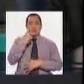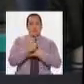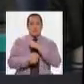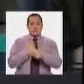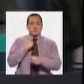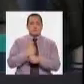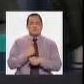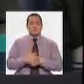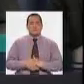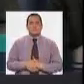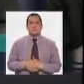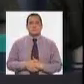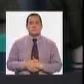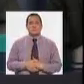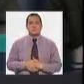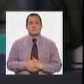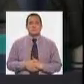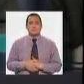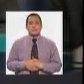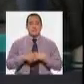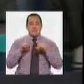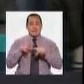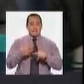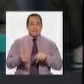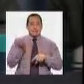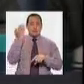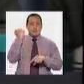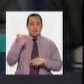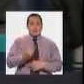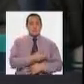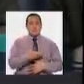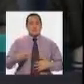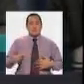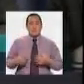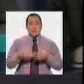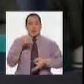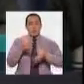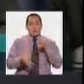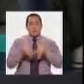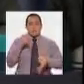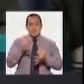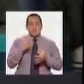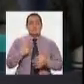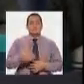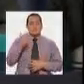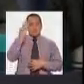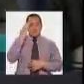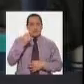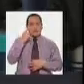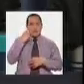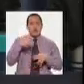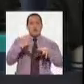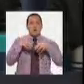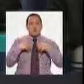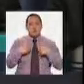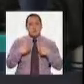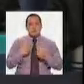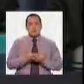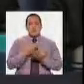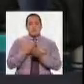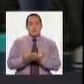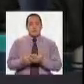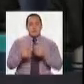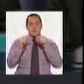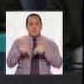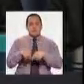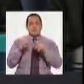año. Y en ese entonces el presidente del Poder Judicial reconoció de la existencia